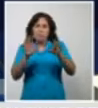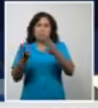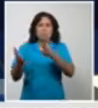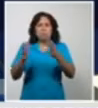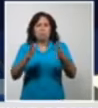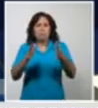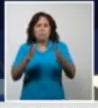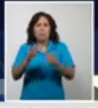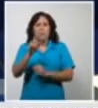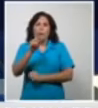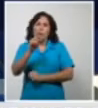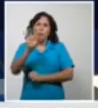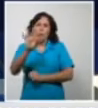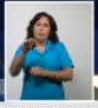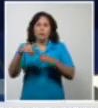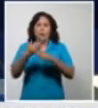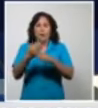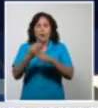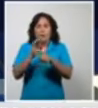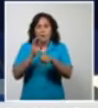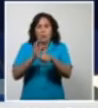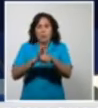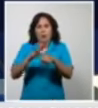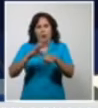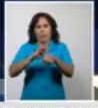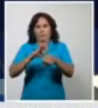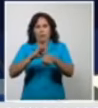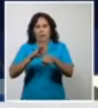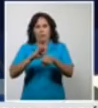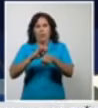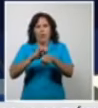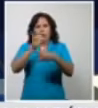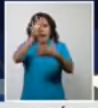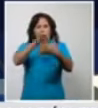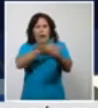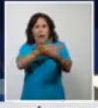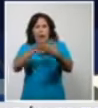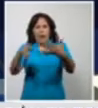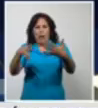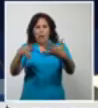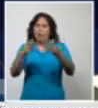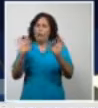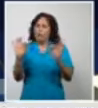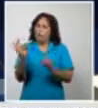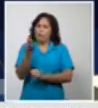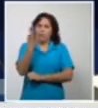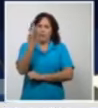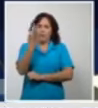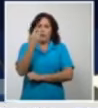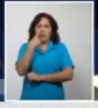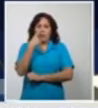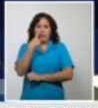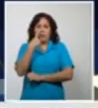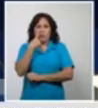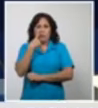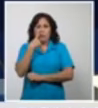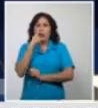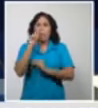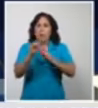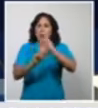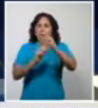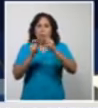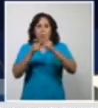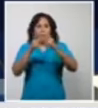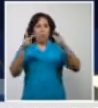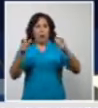del 8º día, y en el gráfico se ve perfectamente. Se vienen a incrementar alrededor del